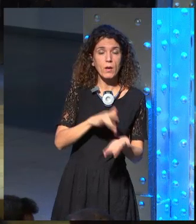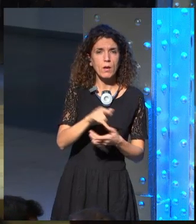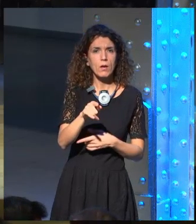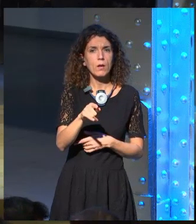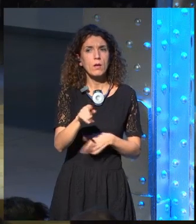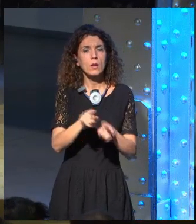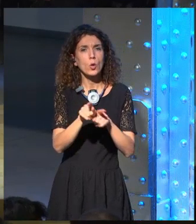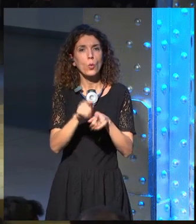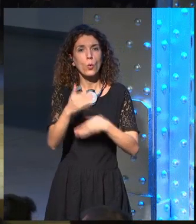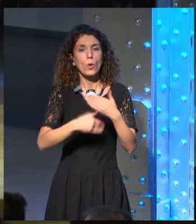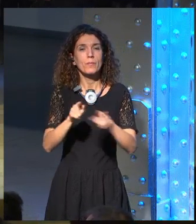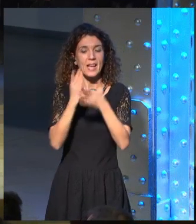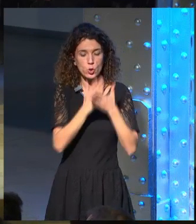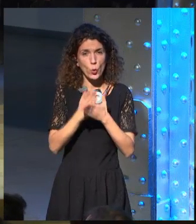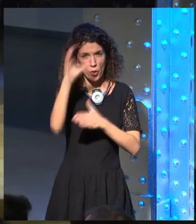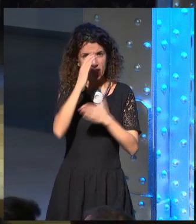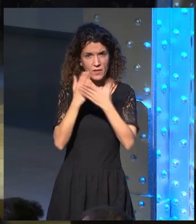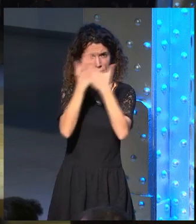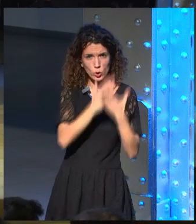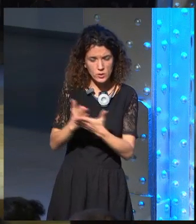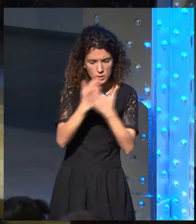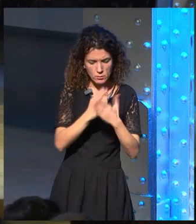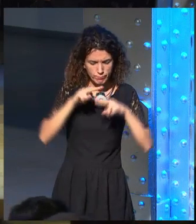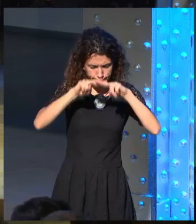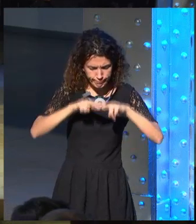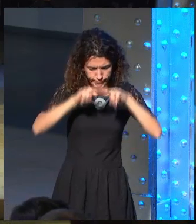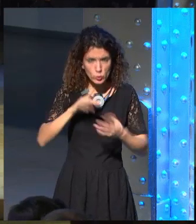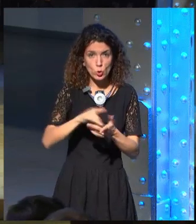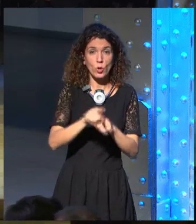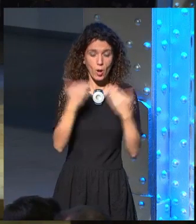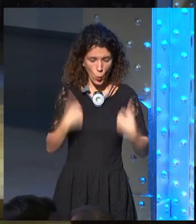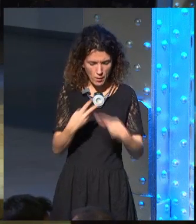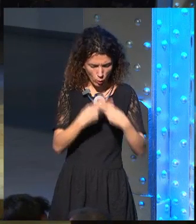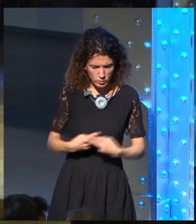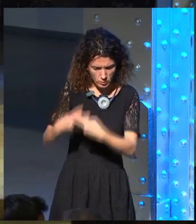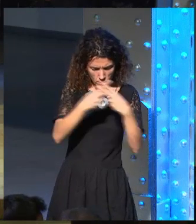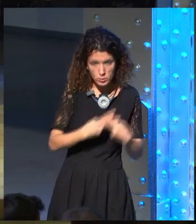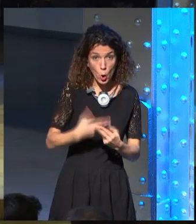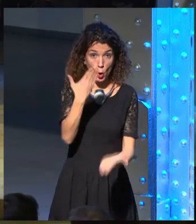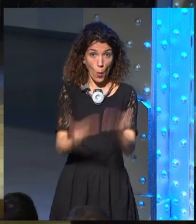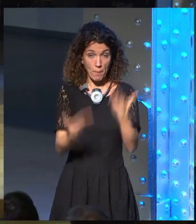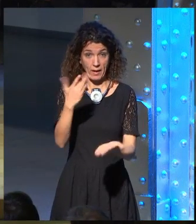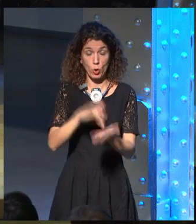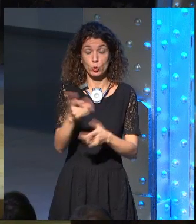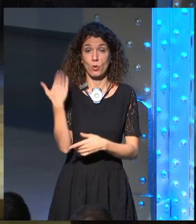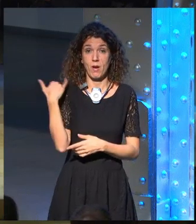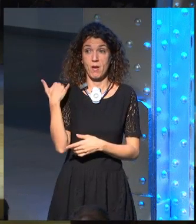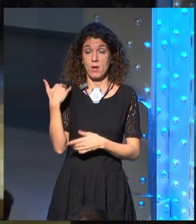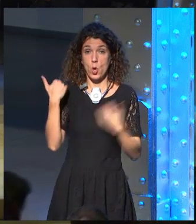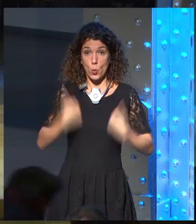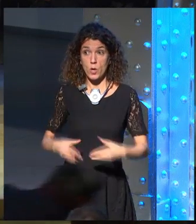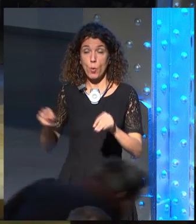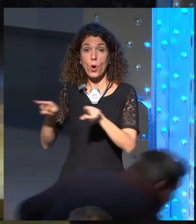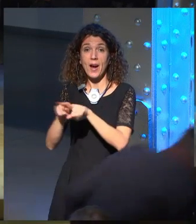Tiene una continuación que es el estudio científico de lo que le ha ocurrido a su cuerpo, también en comparación con lo que le ocurrió al cuerpo